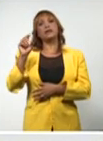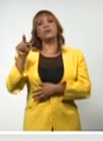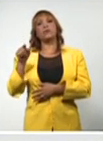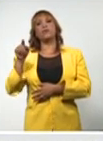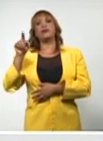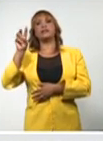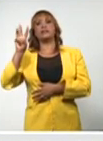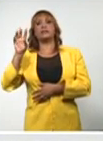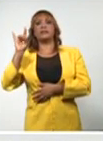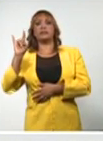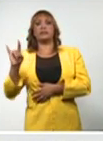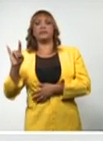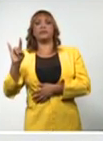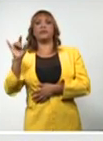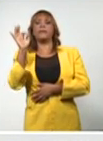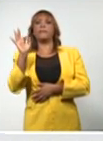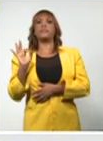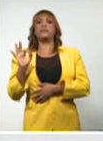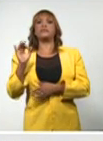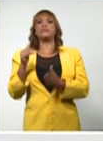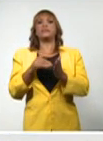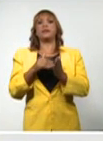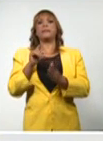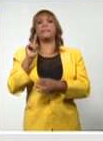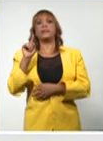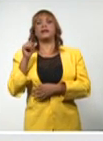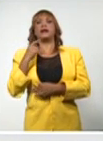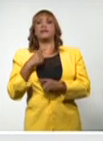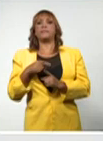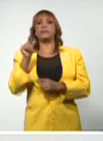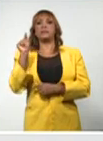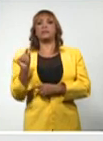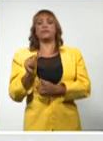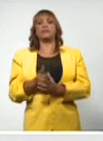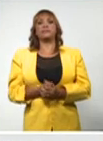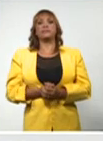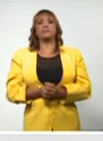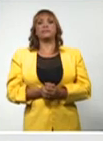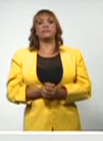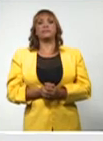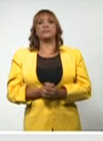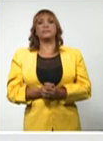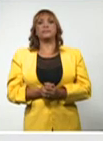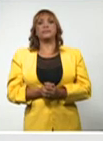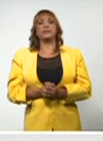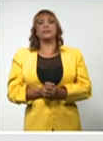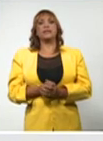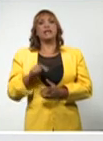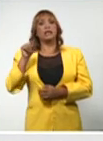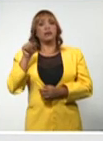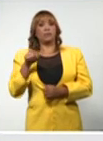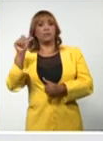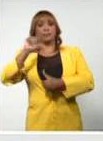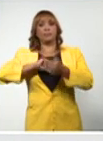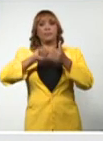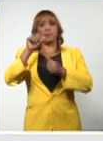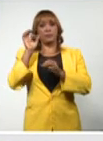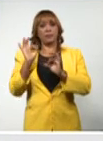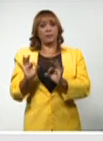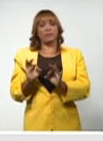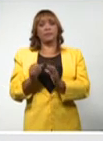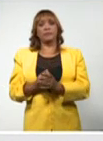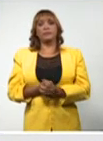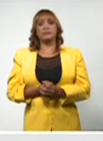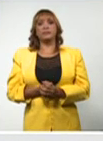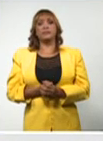0,39 por 100.000 habitantes. Con este comportamiento, pues